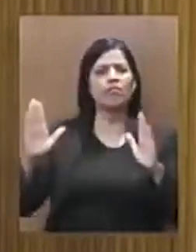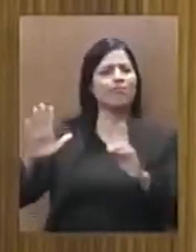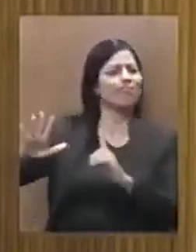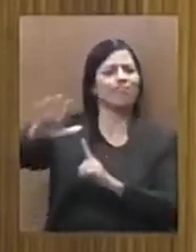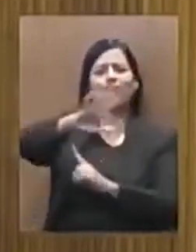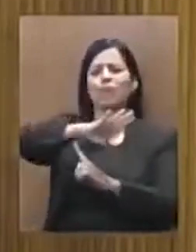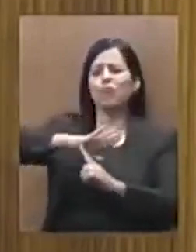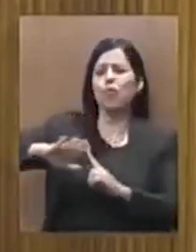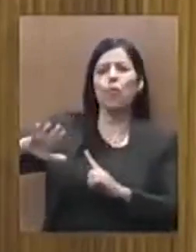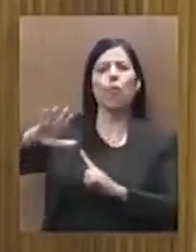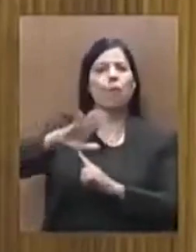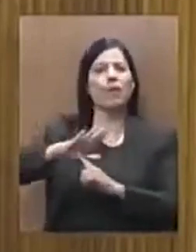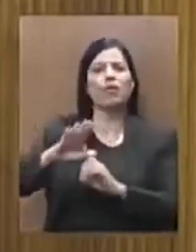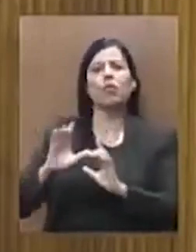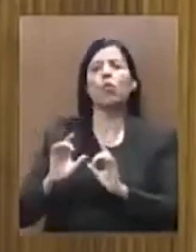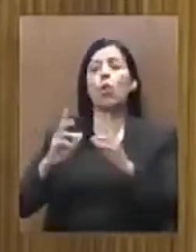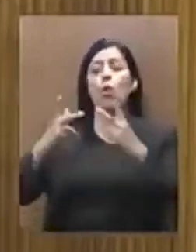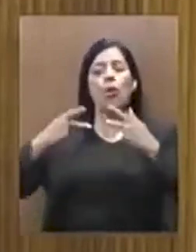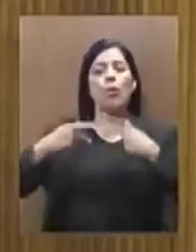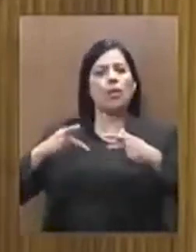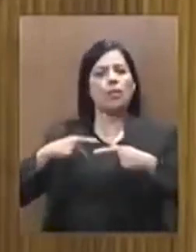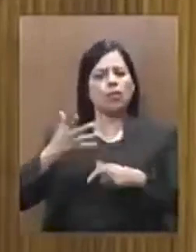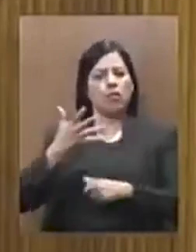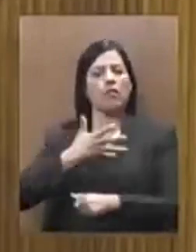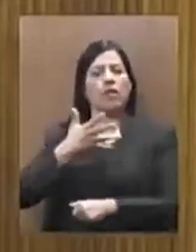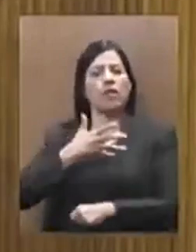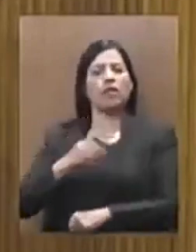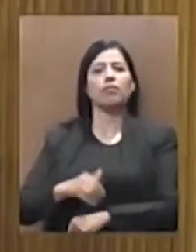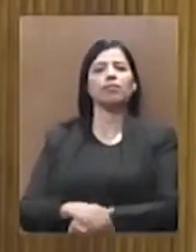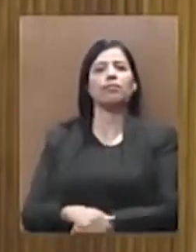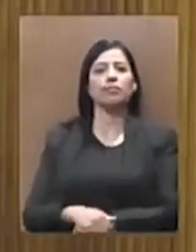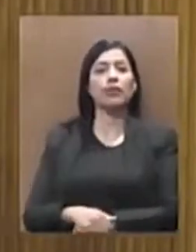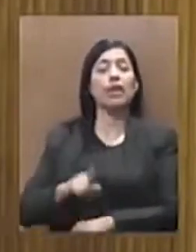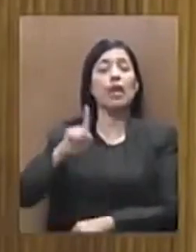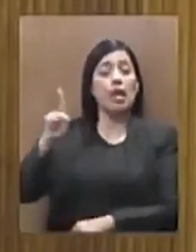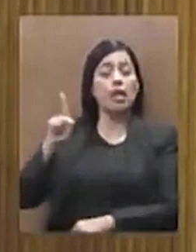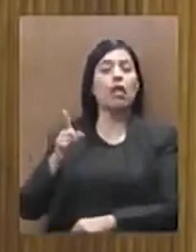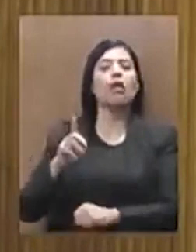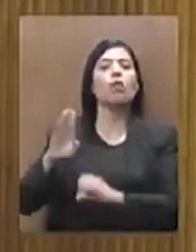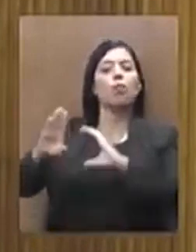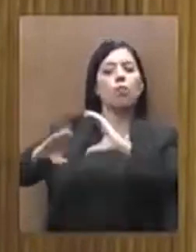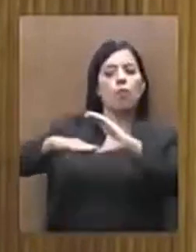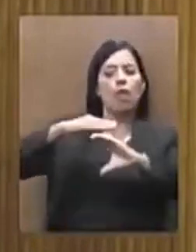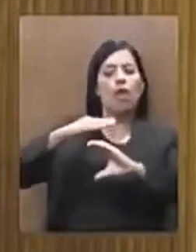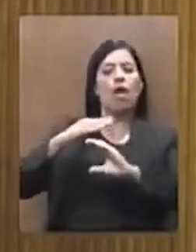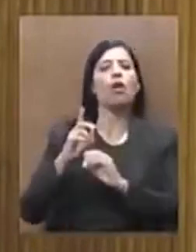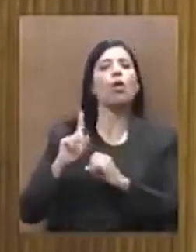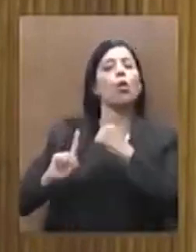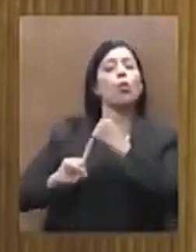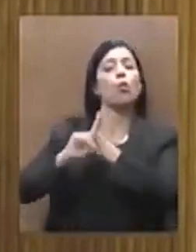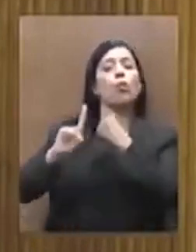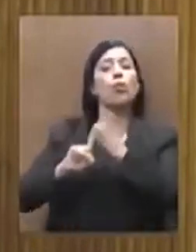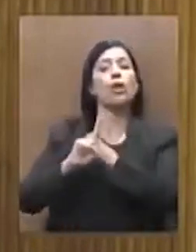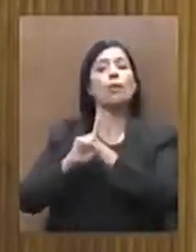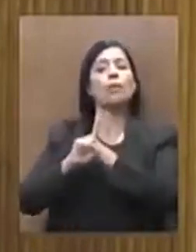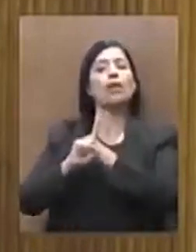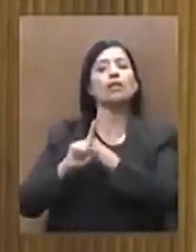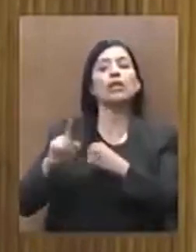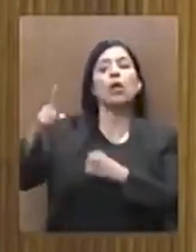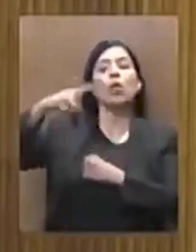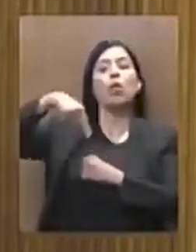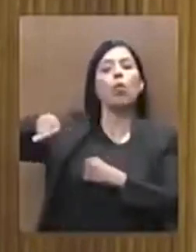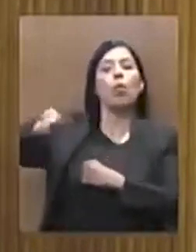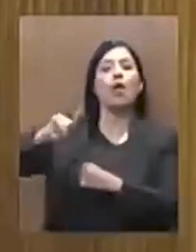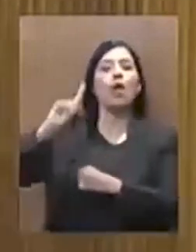de lo que puede un ciudadano tener Ella me habló sobre una problemática que tiene que ver con la exclusión